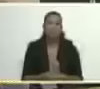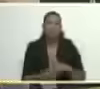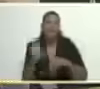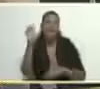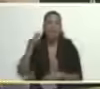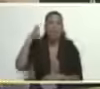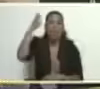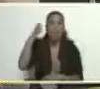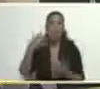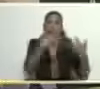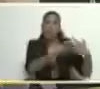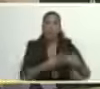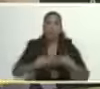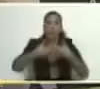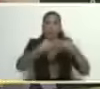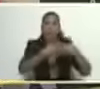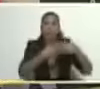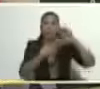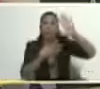Europa, Estados